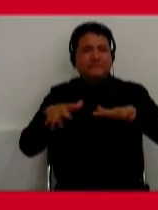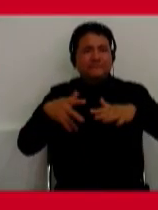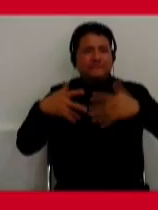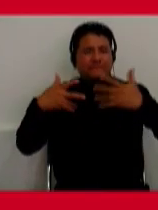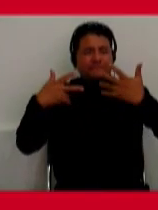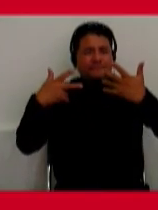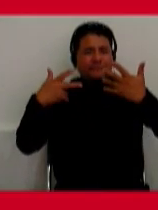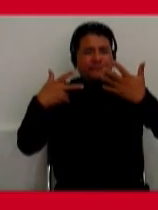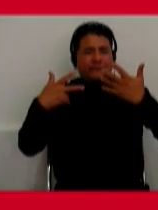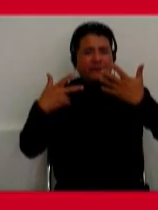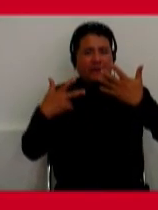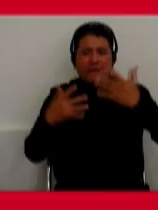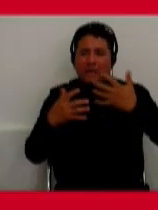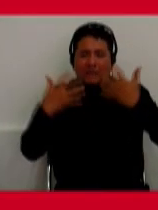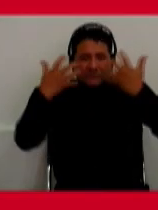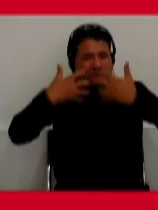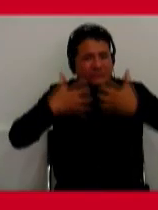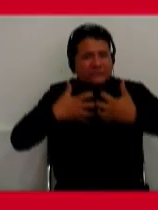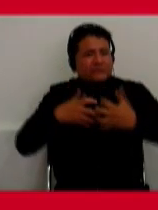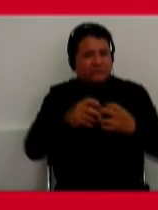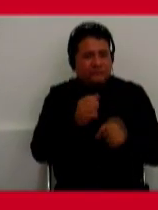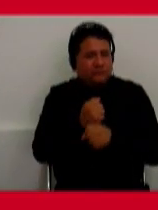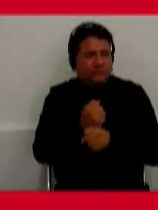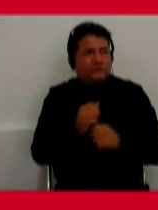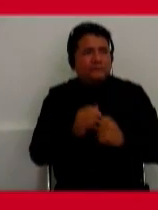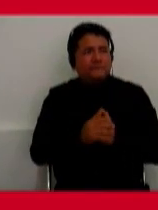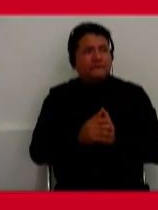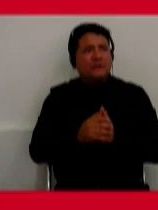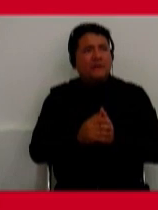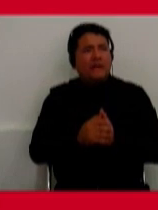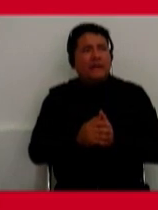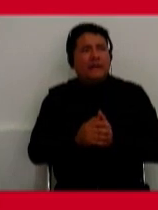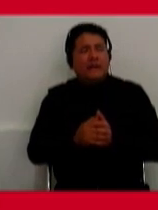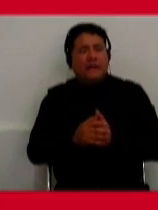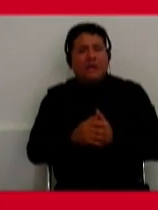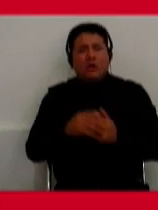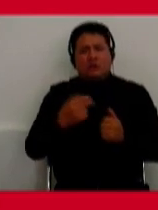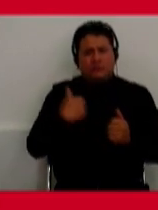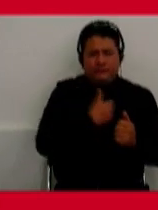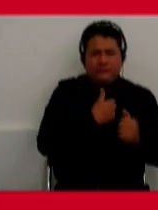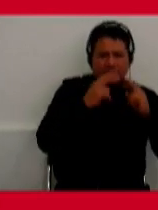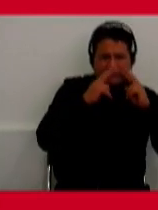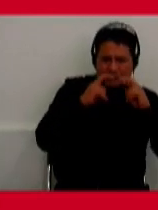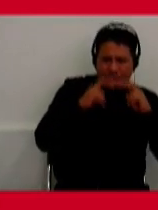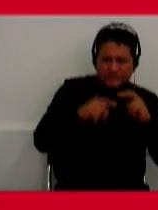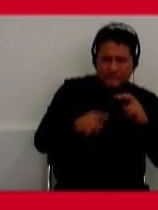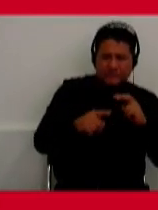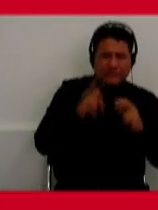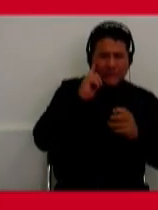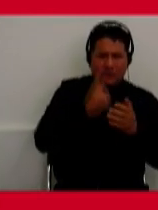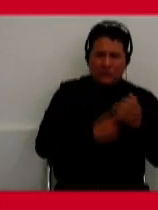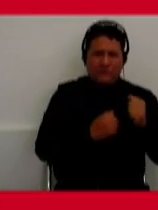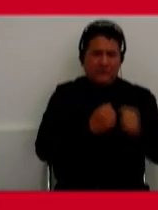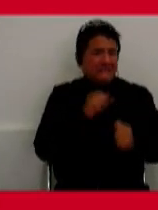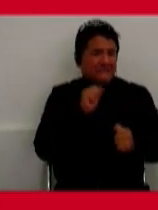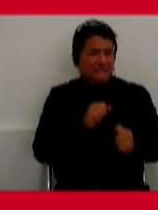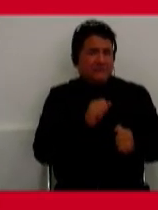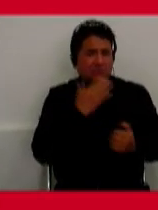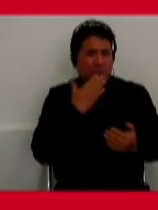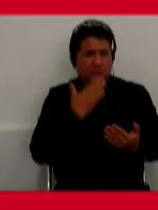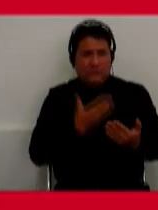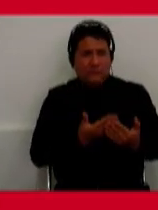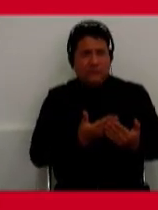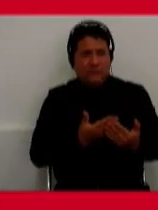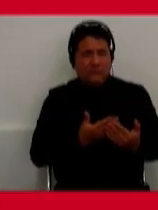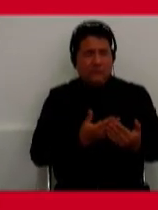transformación hacia una geomecánica predictiva. En el análisis de la confiabilidad por este método bayesiano,